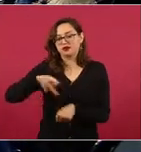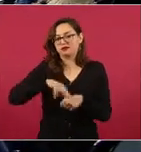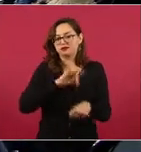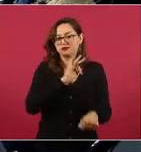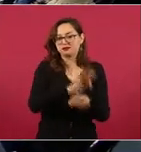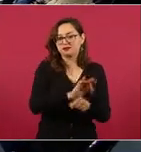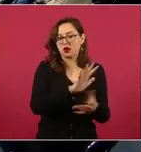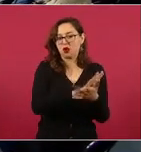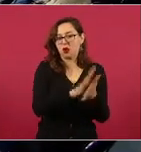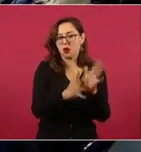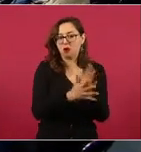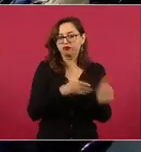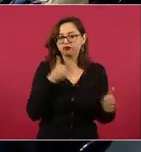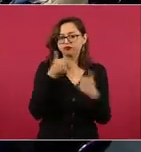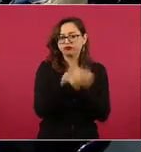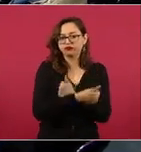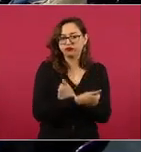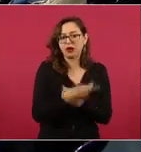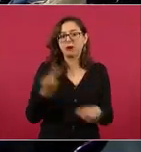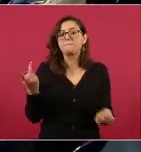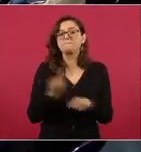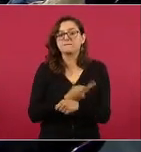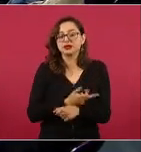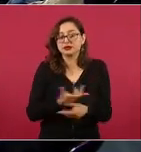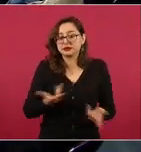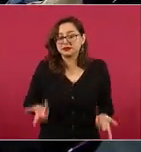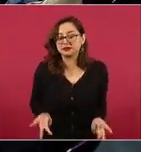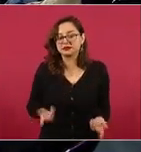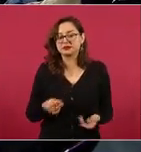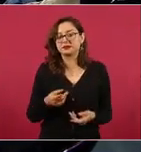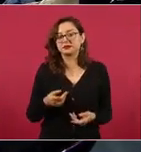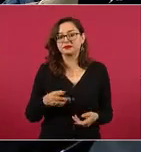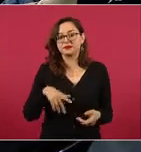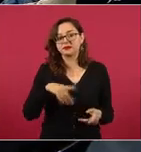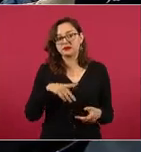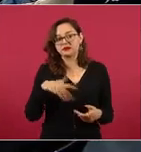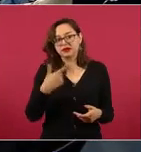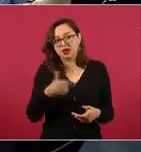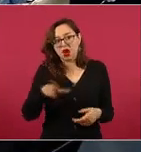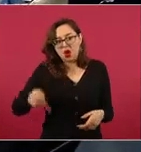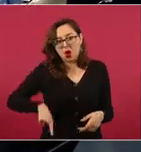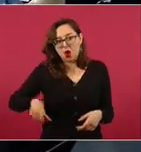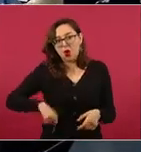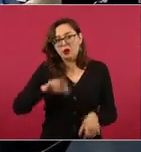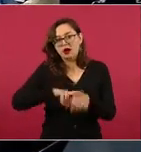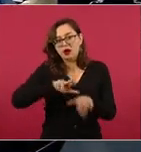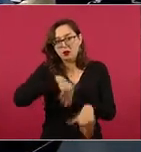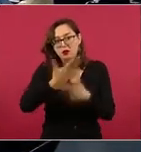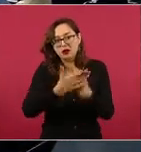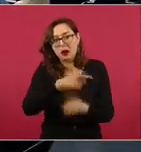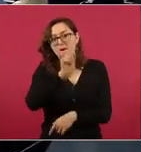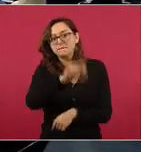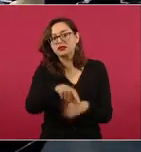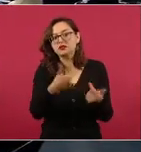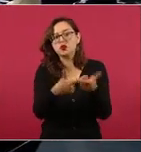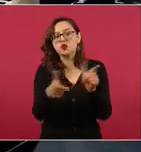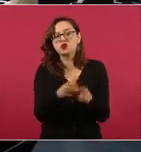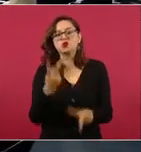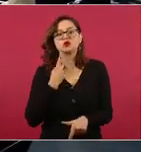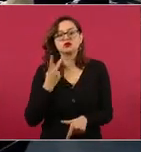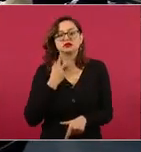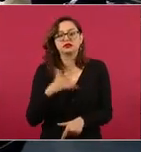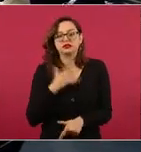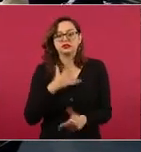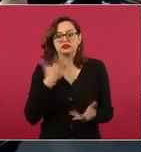las circunstancias políticas que no va a haber alternancia, pues la madre de estas niñas de 5 y 7 años le solicitan su apoyo para ver si la Fiscalía General puede atraer el